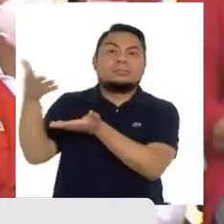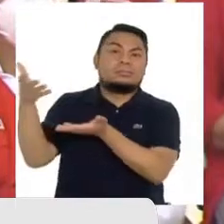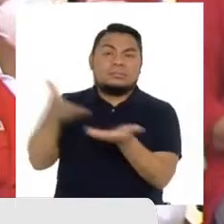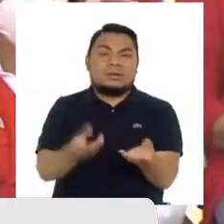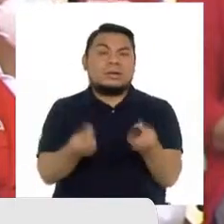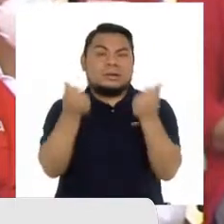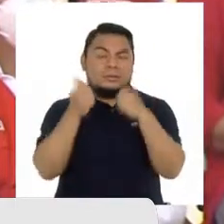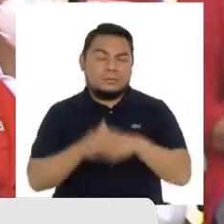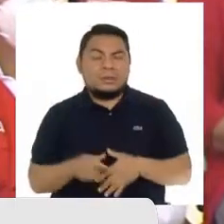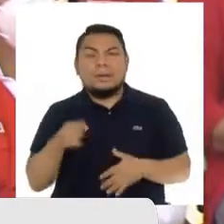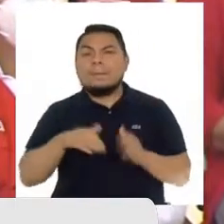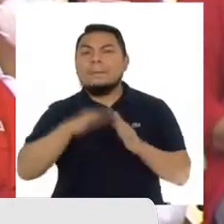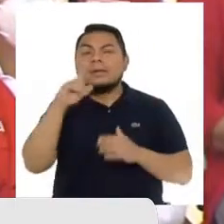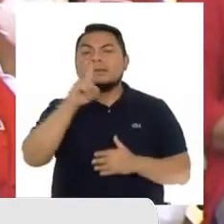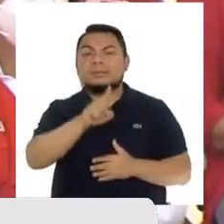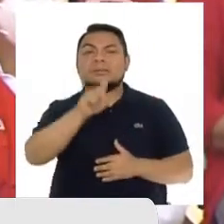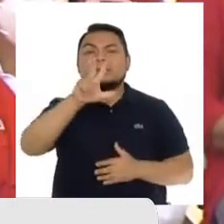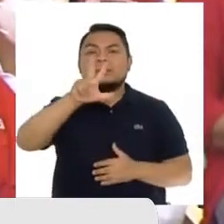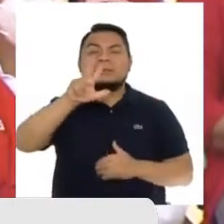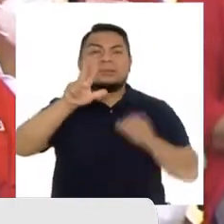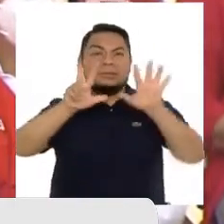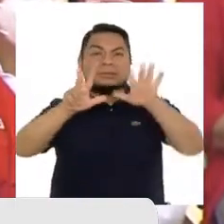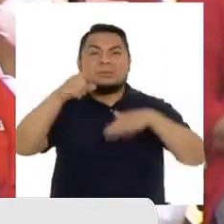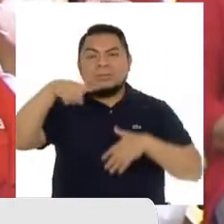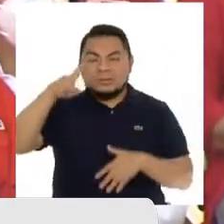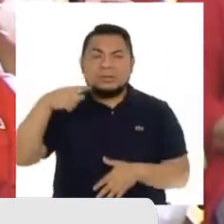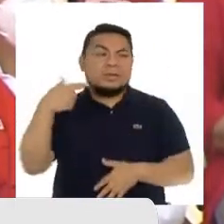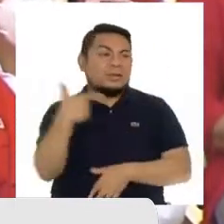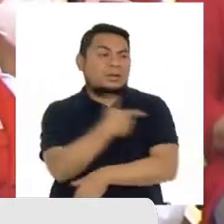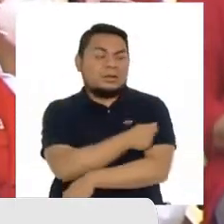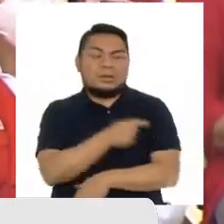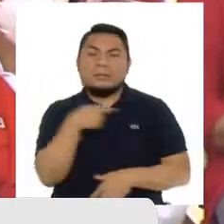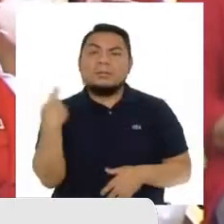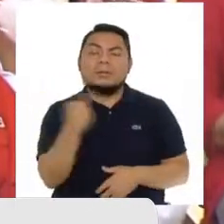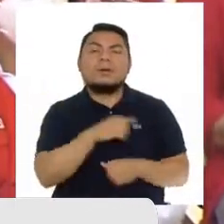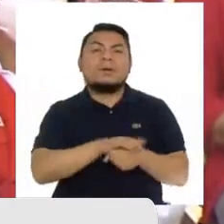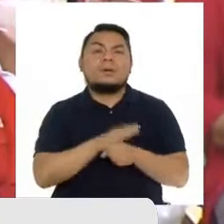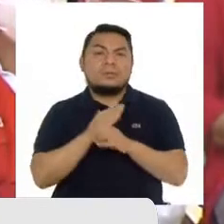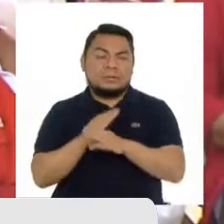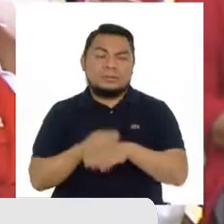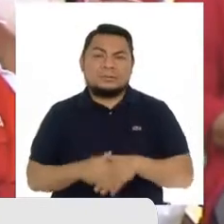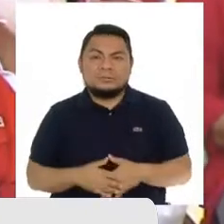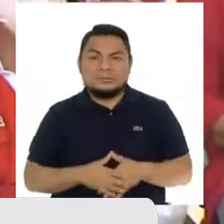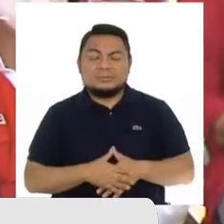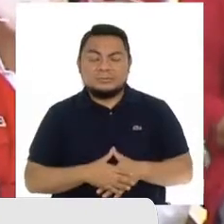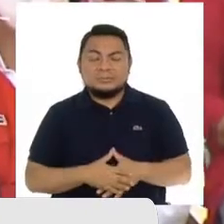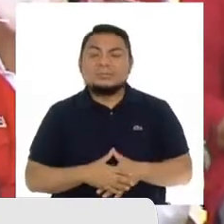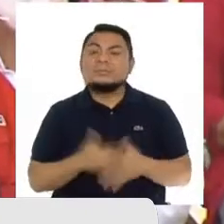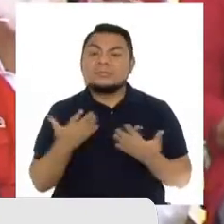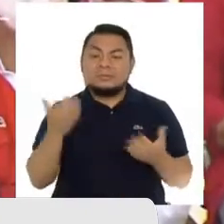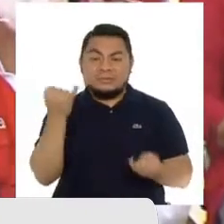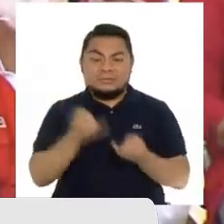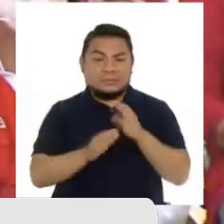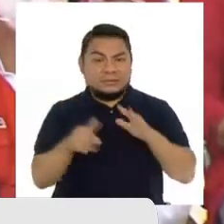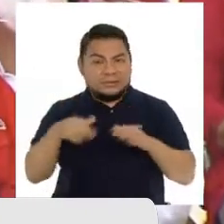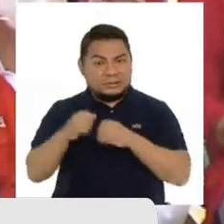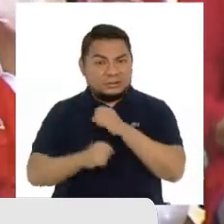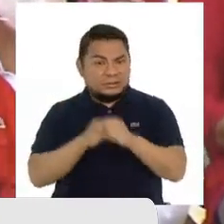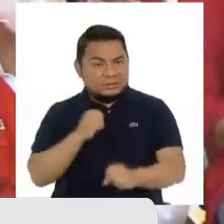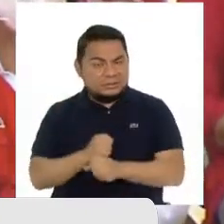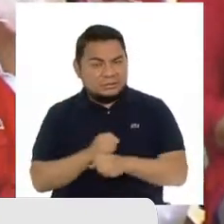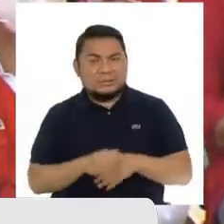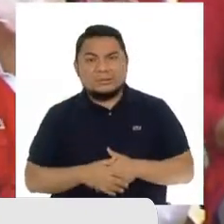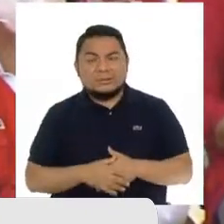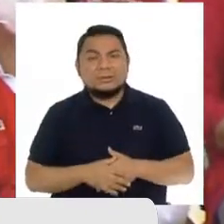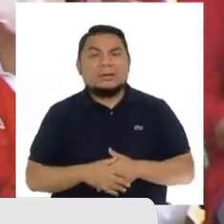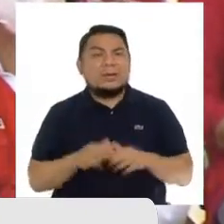de más de 138 millones de dosis de vacuna para kobe 19 al concluir este año